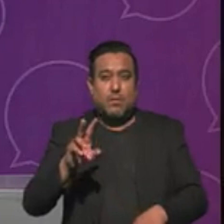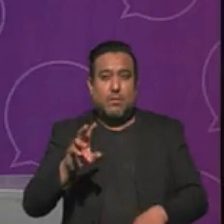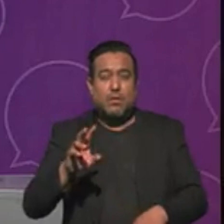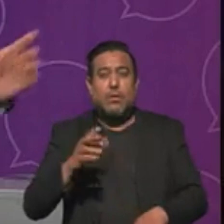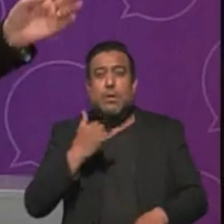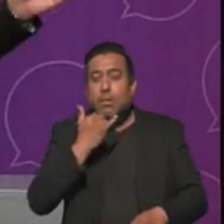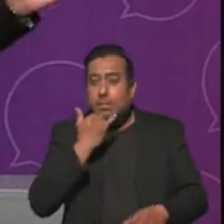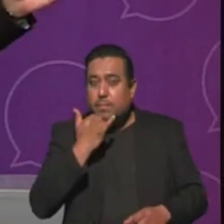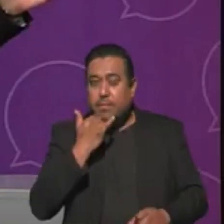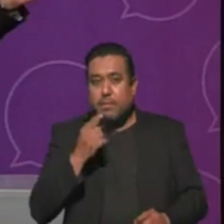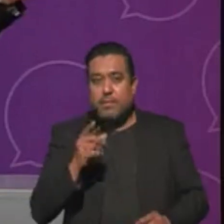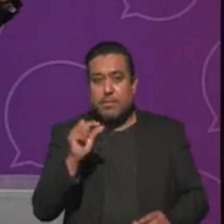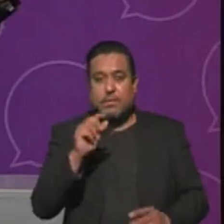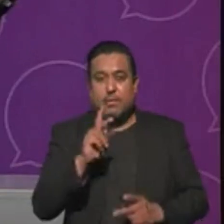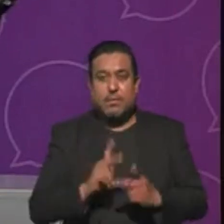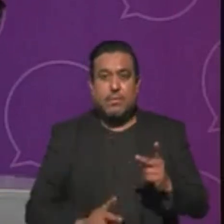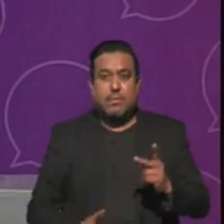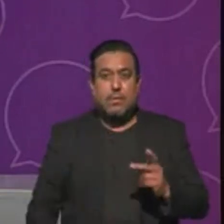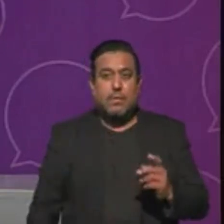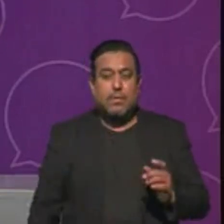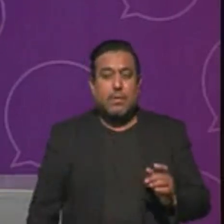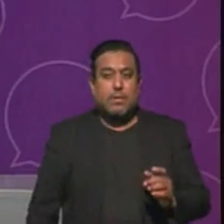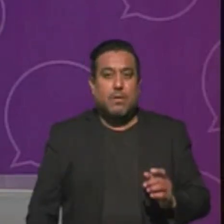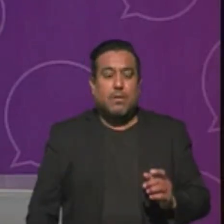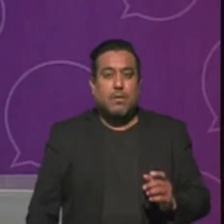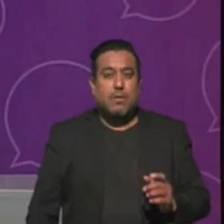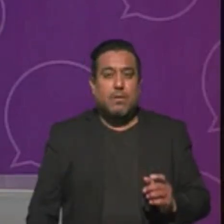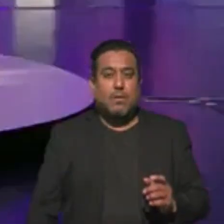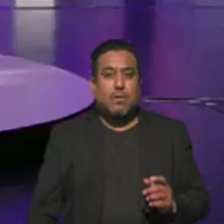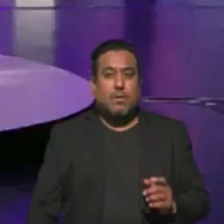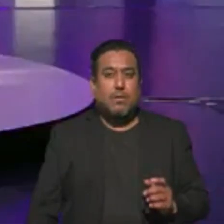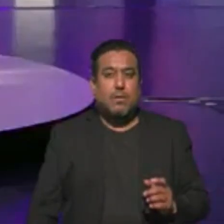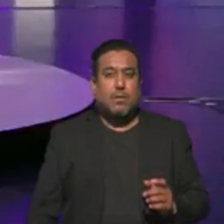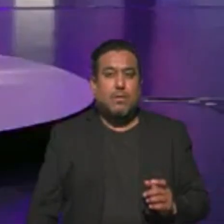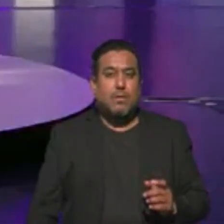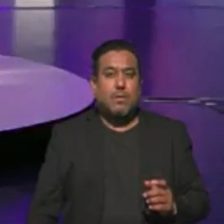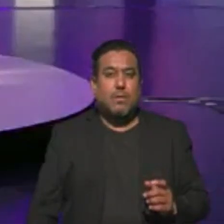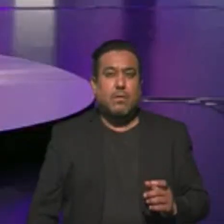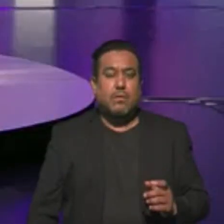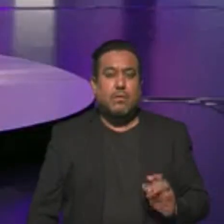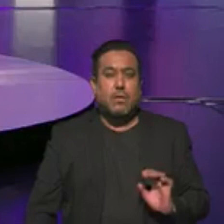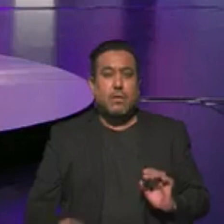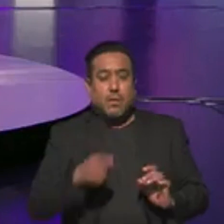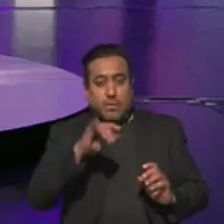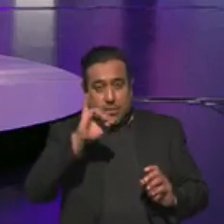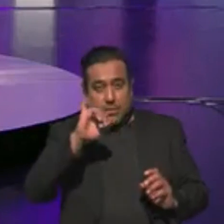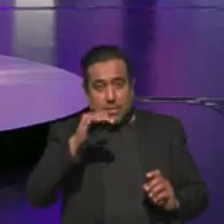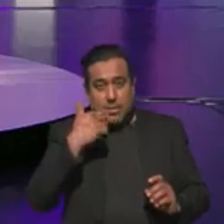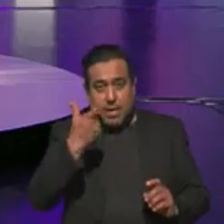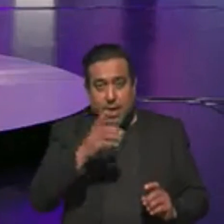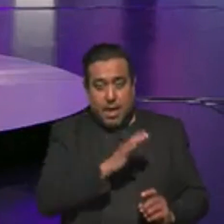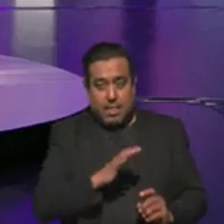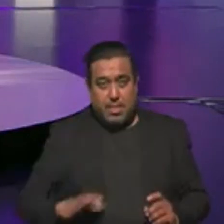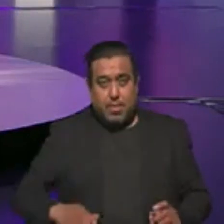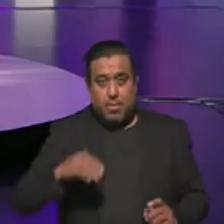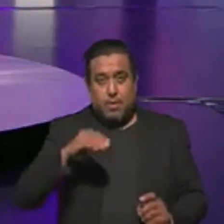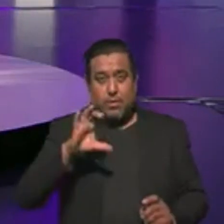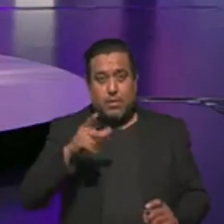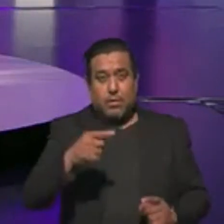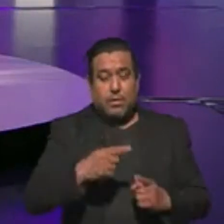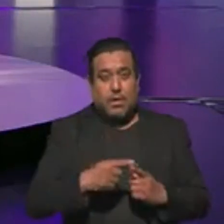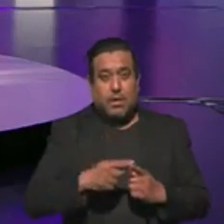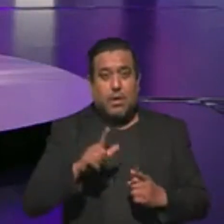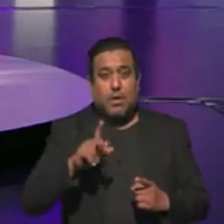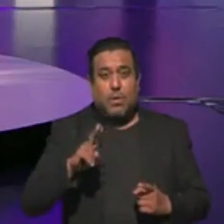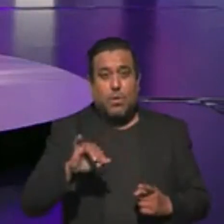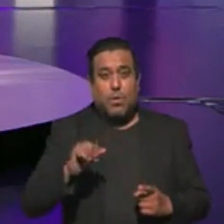vamos AC hay levantar una mano aquí hay va a hacer una primera réplica el candidato de movimiento ciudadano Luis Guillermo Ortiz